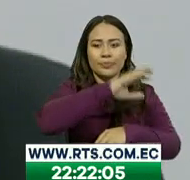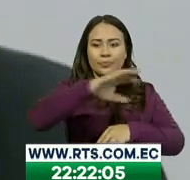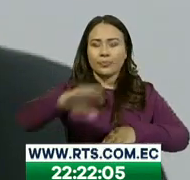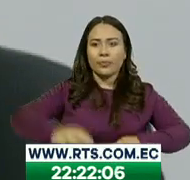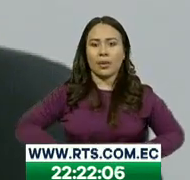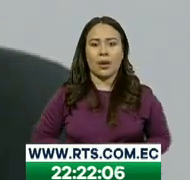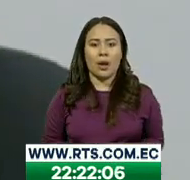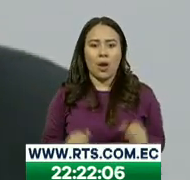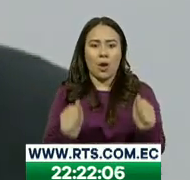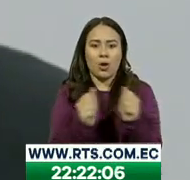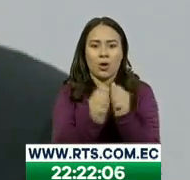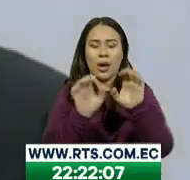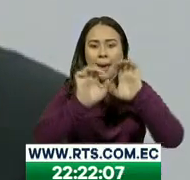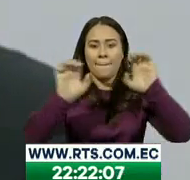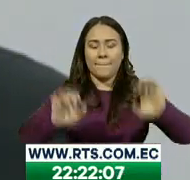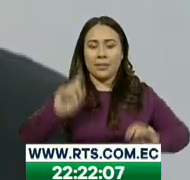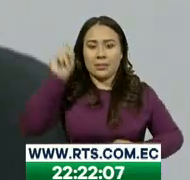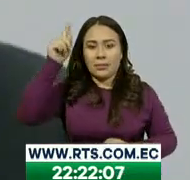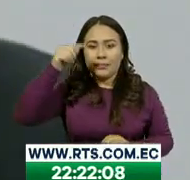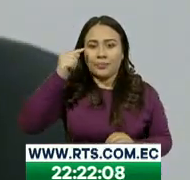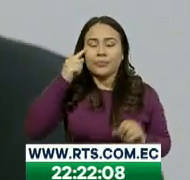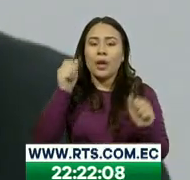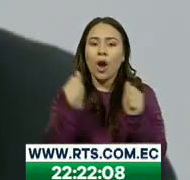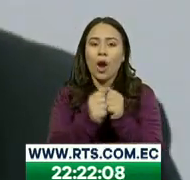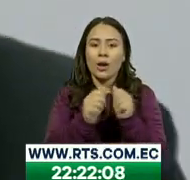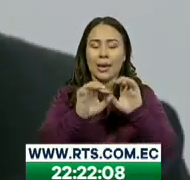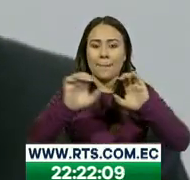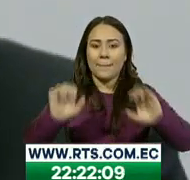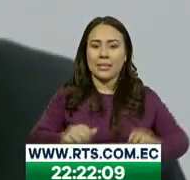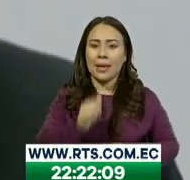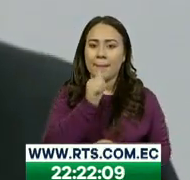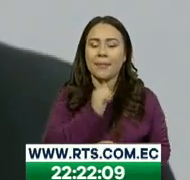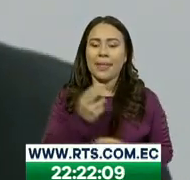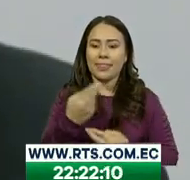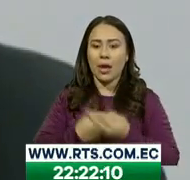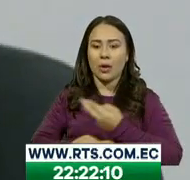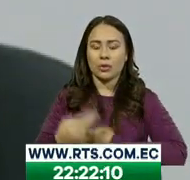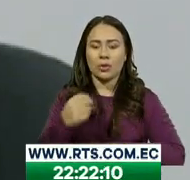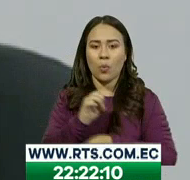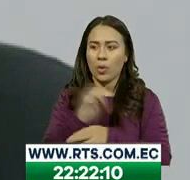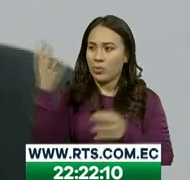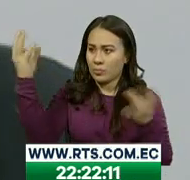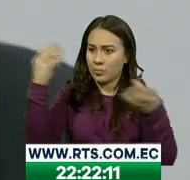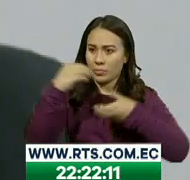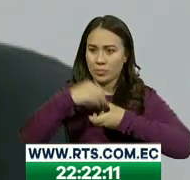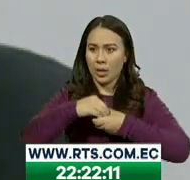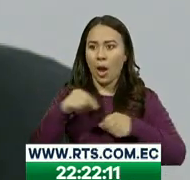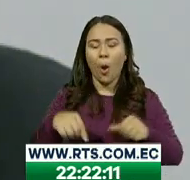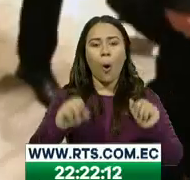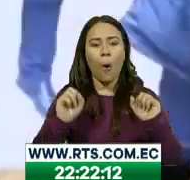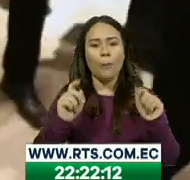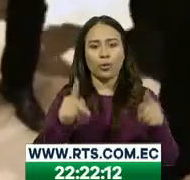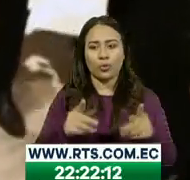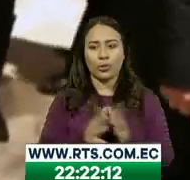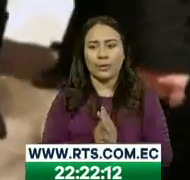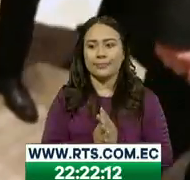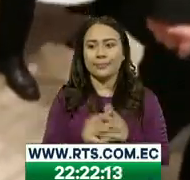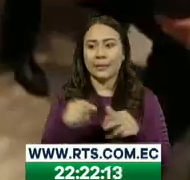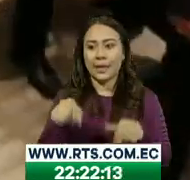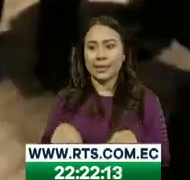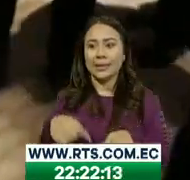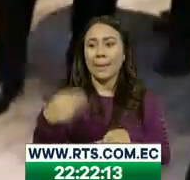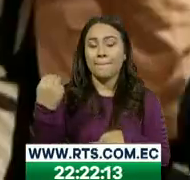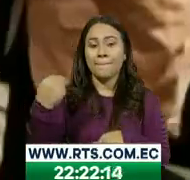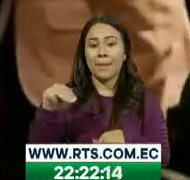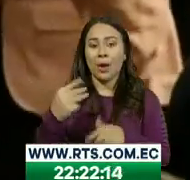con empresas públicas y privadas de China que han mostrado su interés en invertir en el Ecuador, porque el Ecuador es un país de oportunidades. Este miércoles se espera la